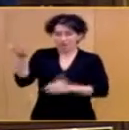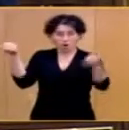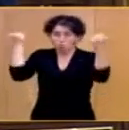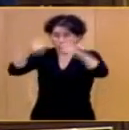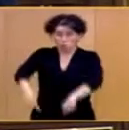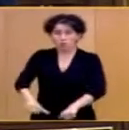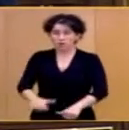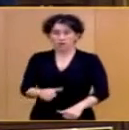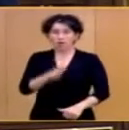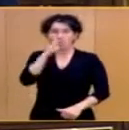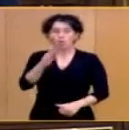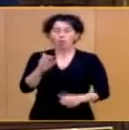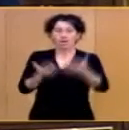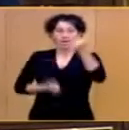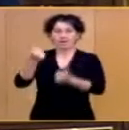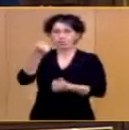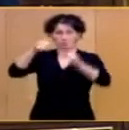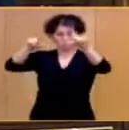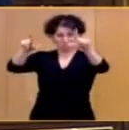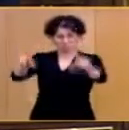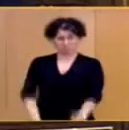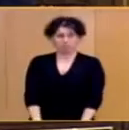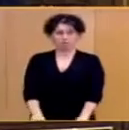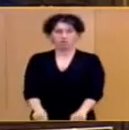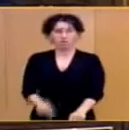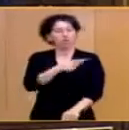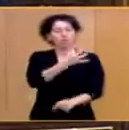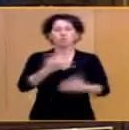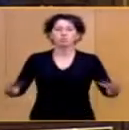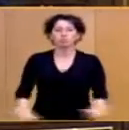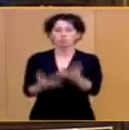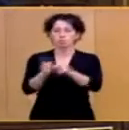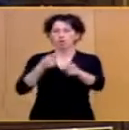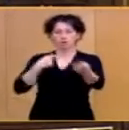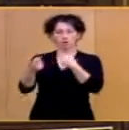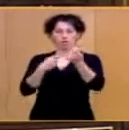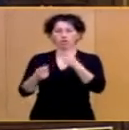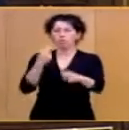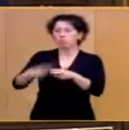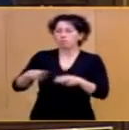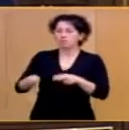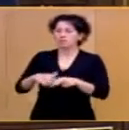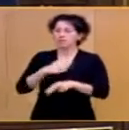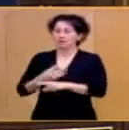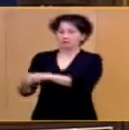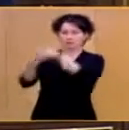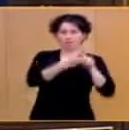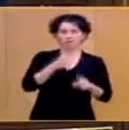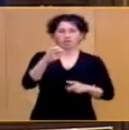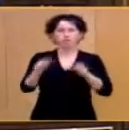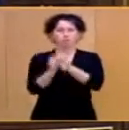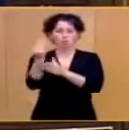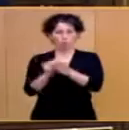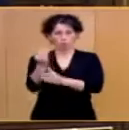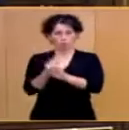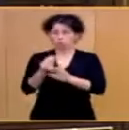bajada de los precios de la leche en origen. Impulse la renegociación de una política de reparto de derechos de producción